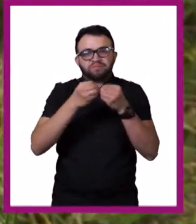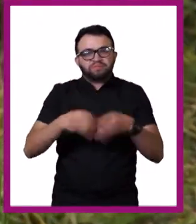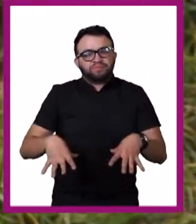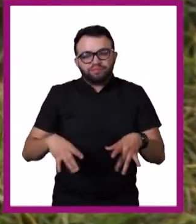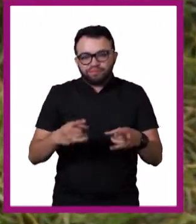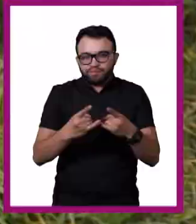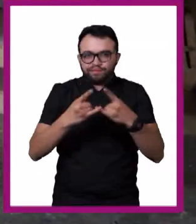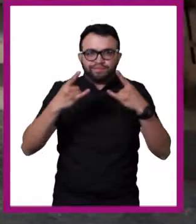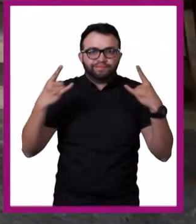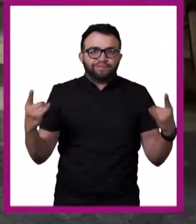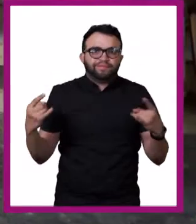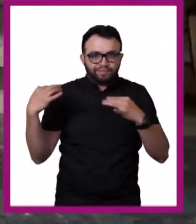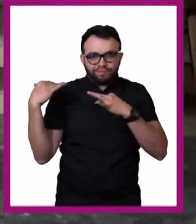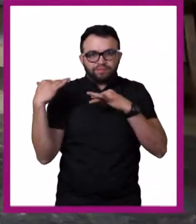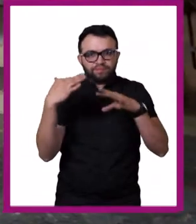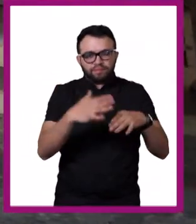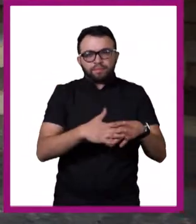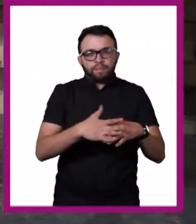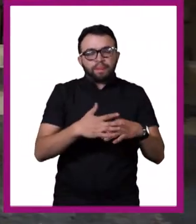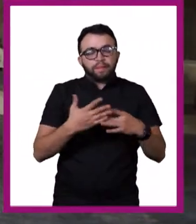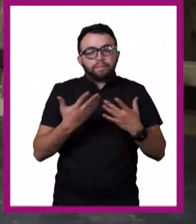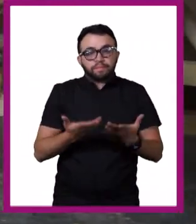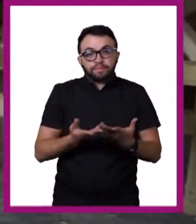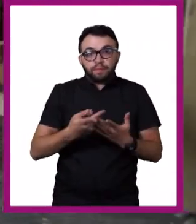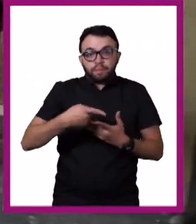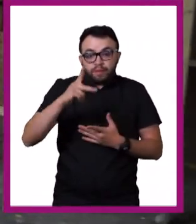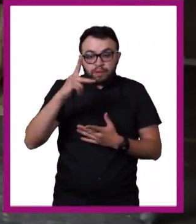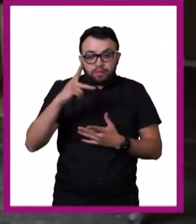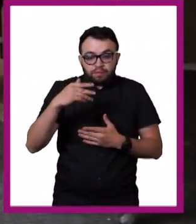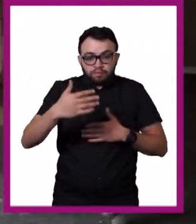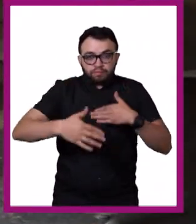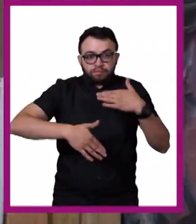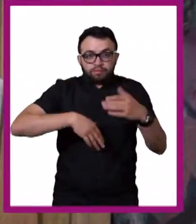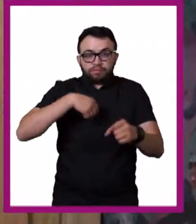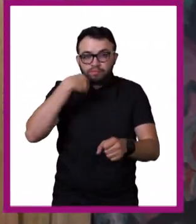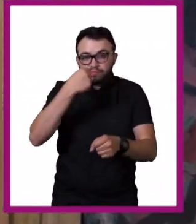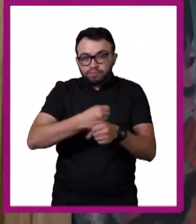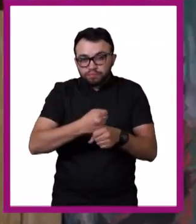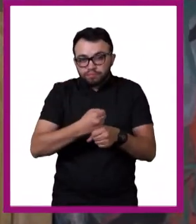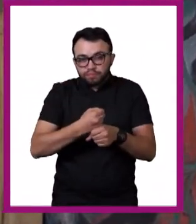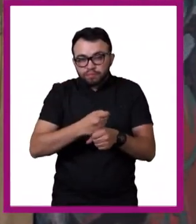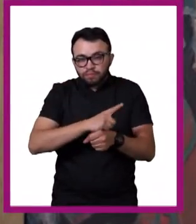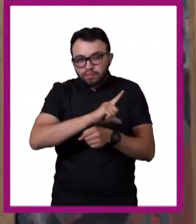historia. Sin embargo, años después,